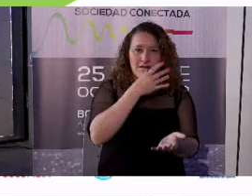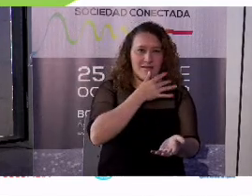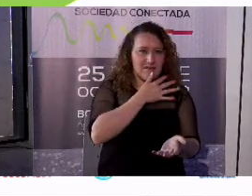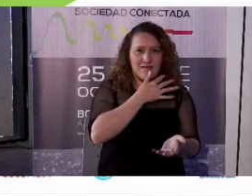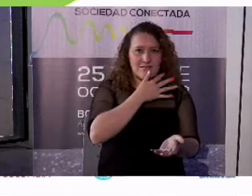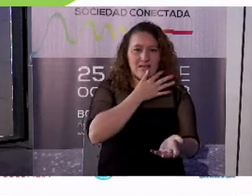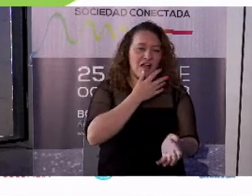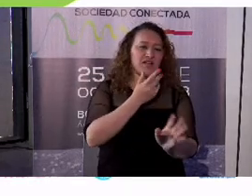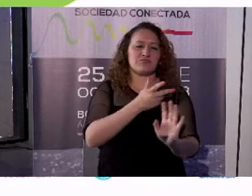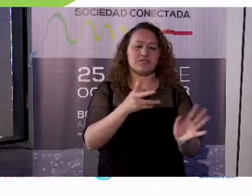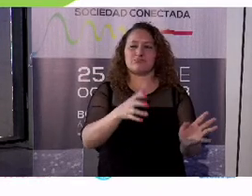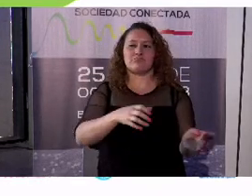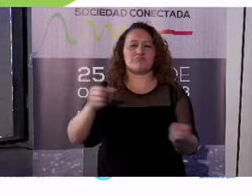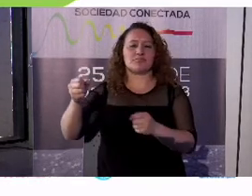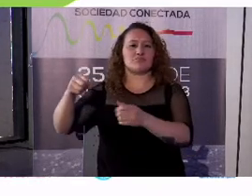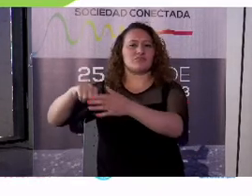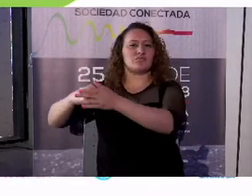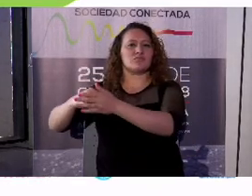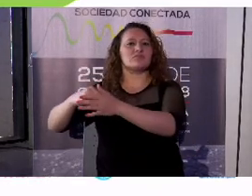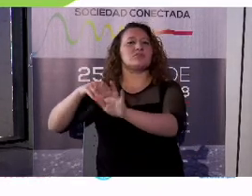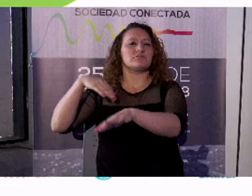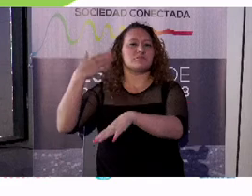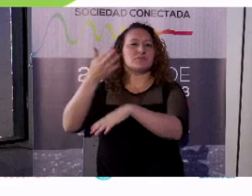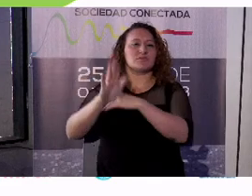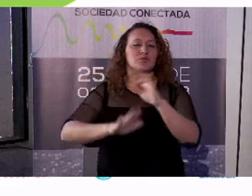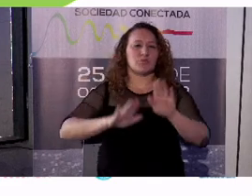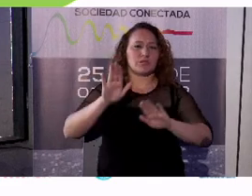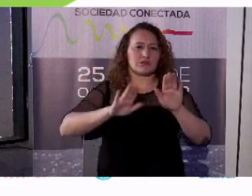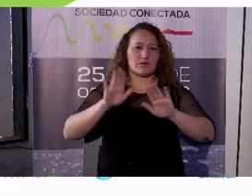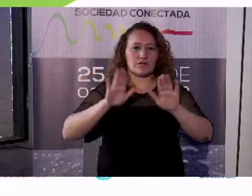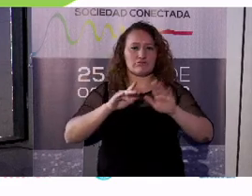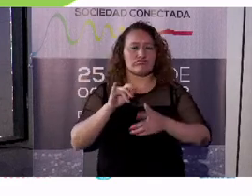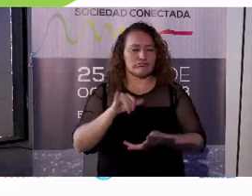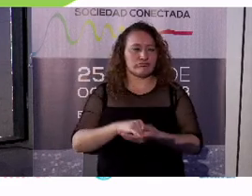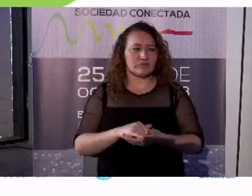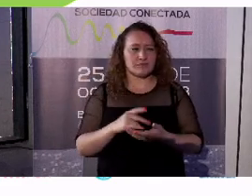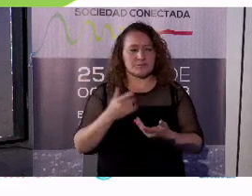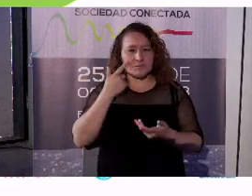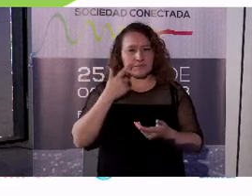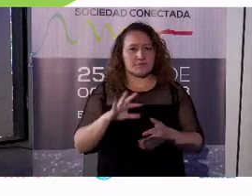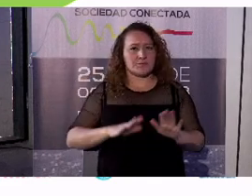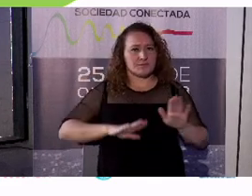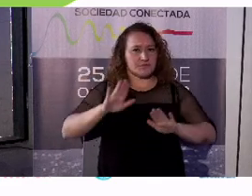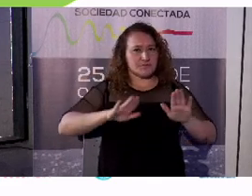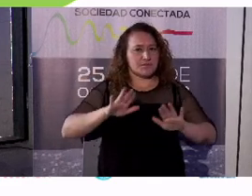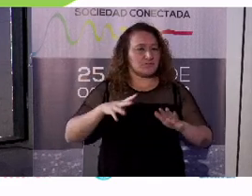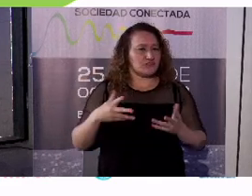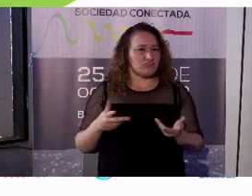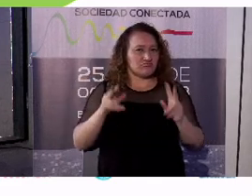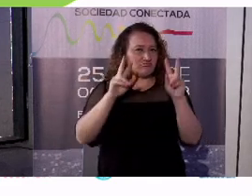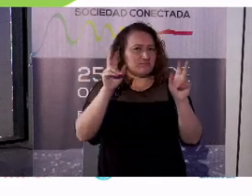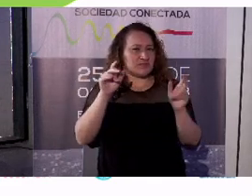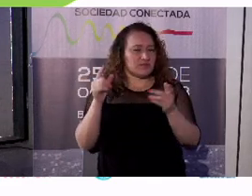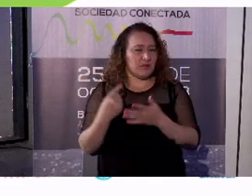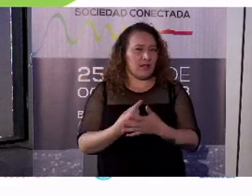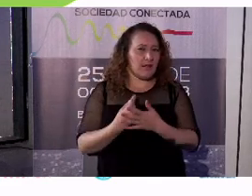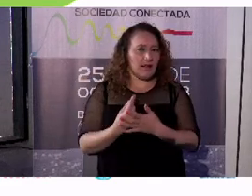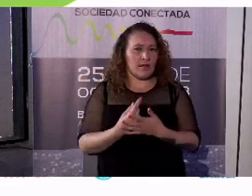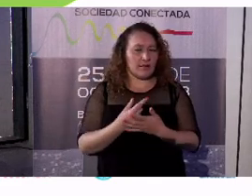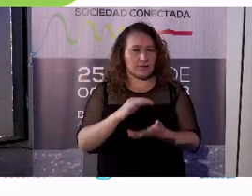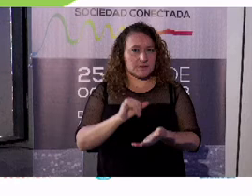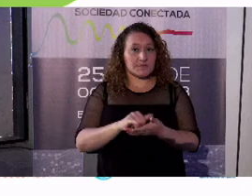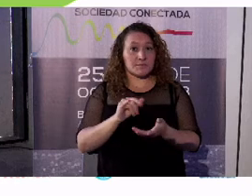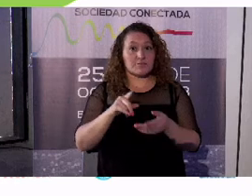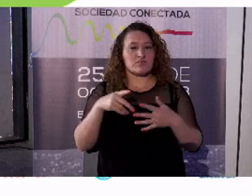y se está viendo si va a subasta pensamos llevarlo a subasta Ho tenemos ahí un algún tema para discutir con respecto a la